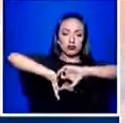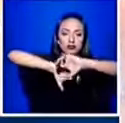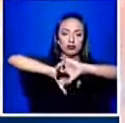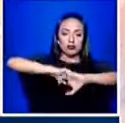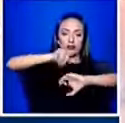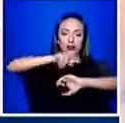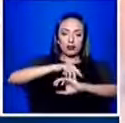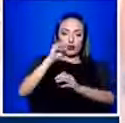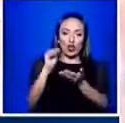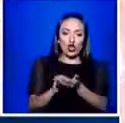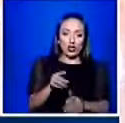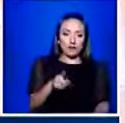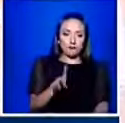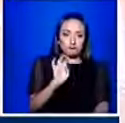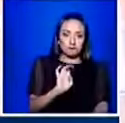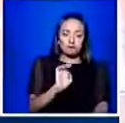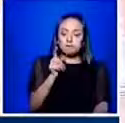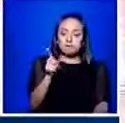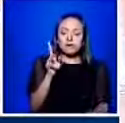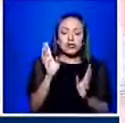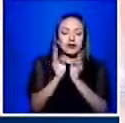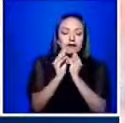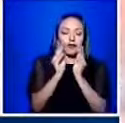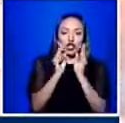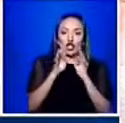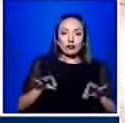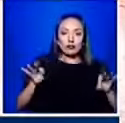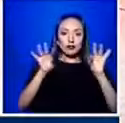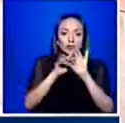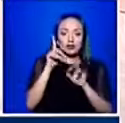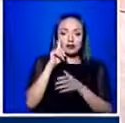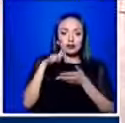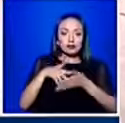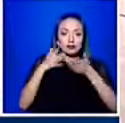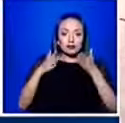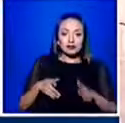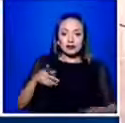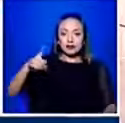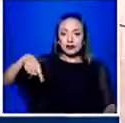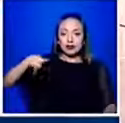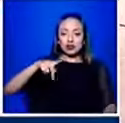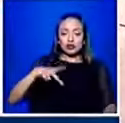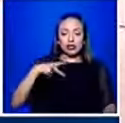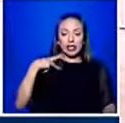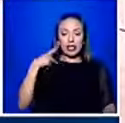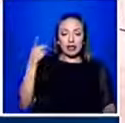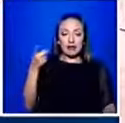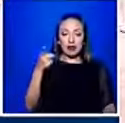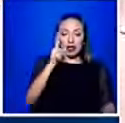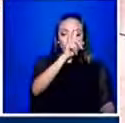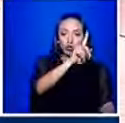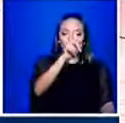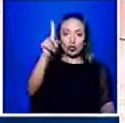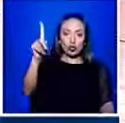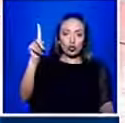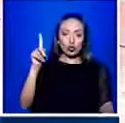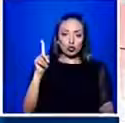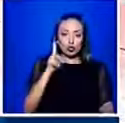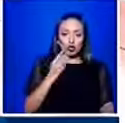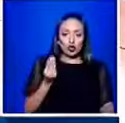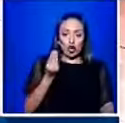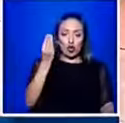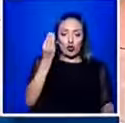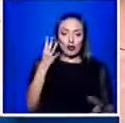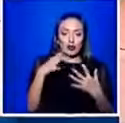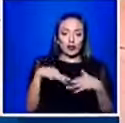debido juramento a la bandera. Un evento muy solemne para los estudiantes y significativo en la vida de cada joven que